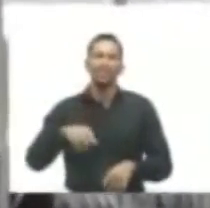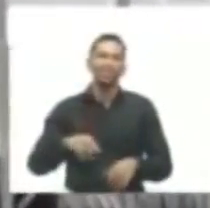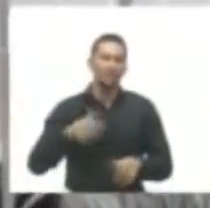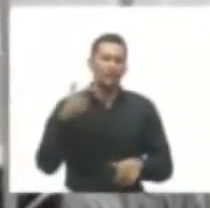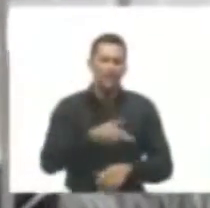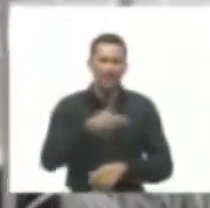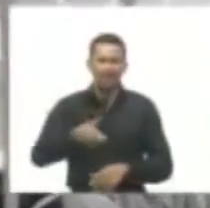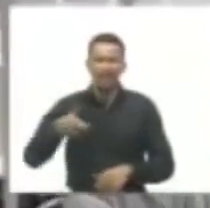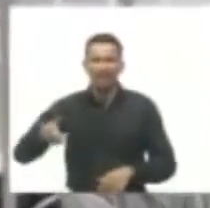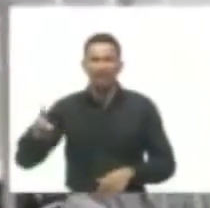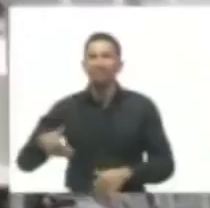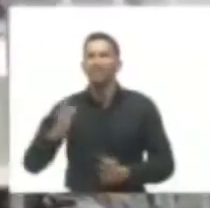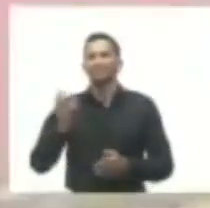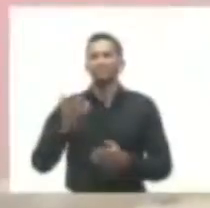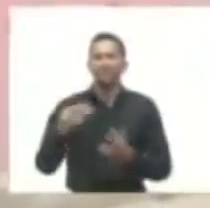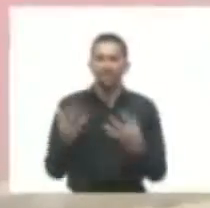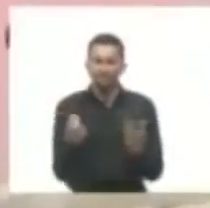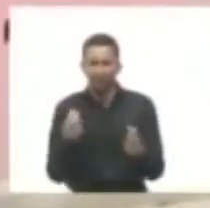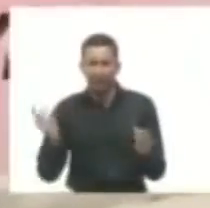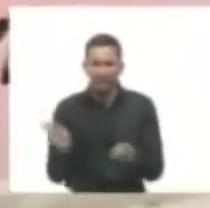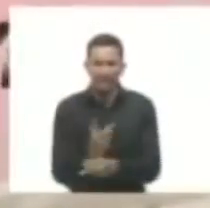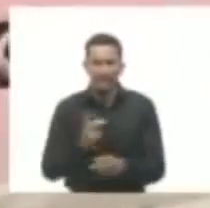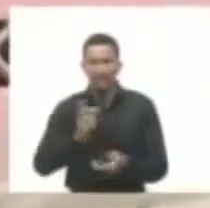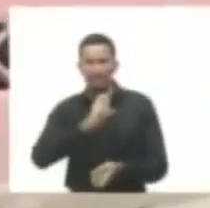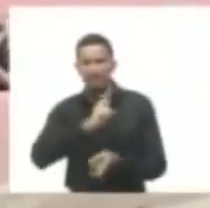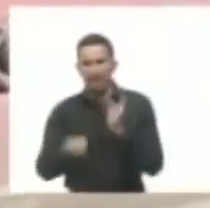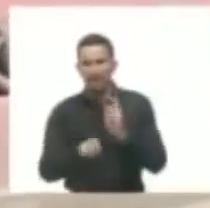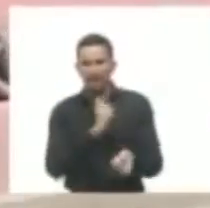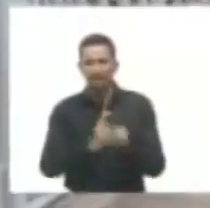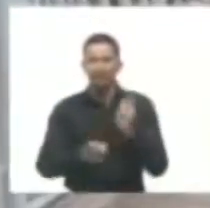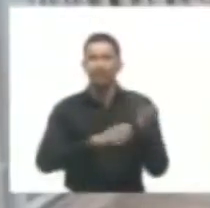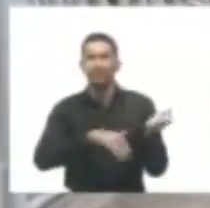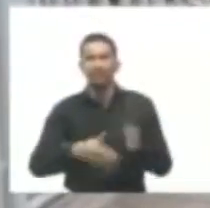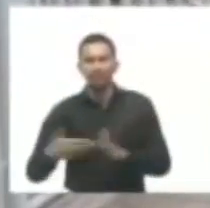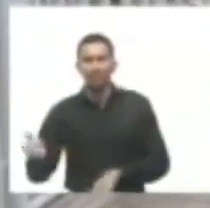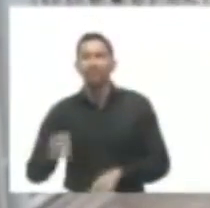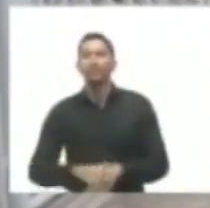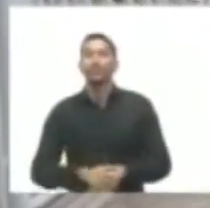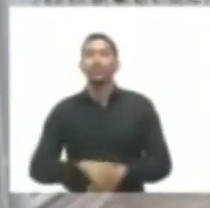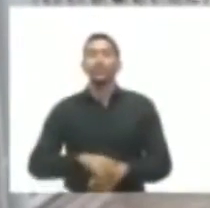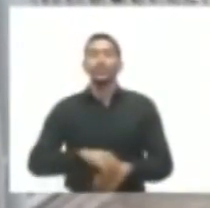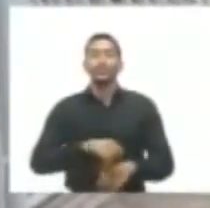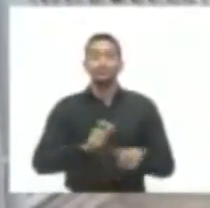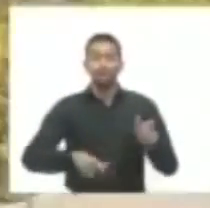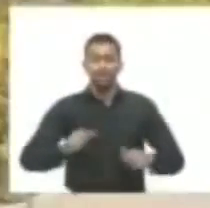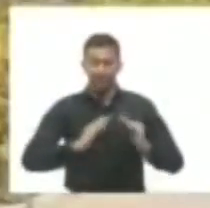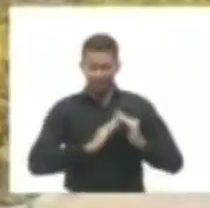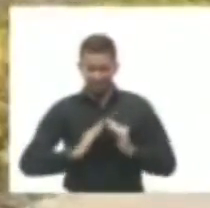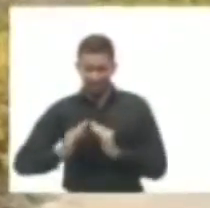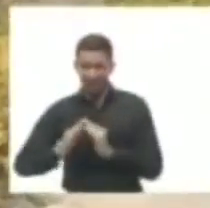sicariato y riñas callejeras entre pandillas. En algunas residencias los vecinos han optado por electrizar las rejas